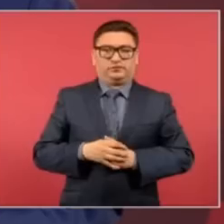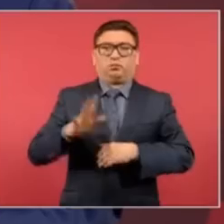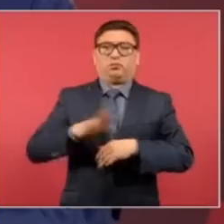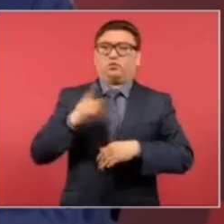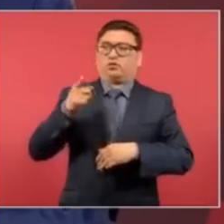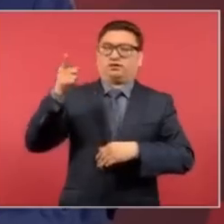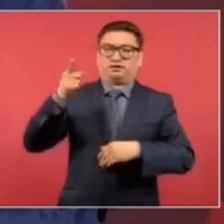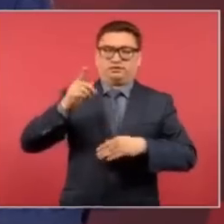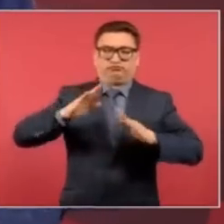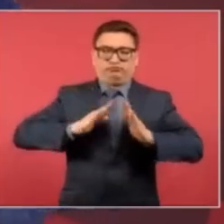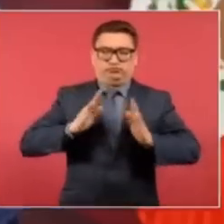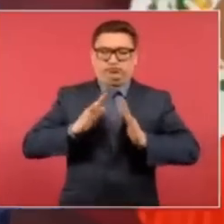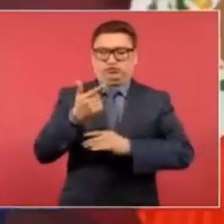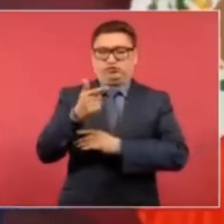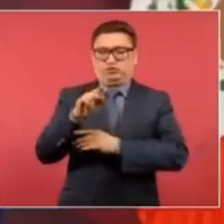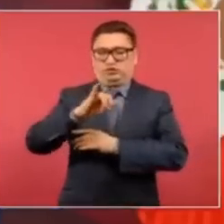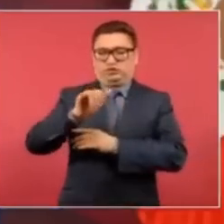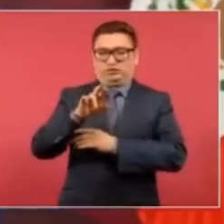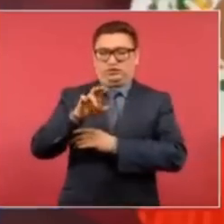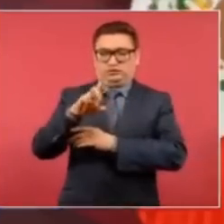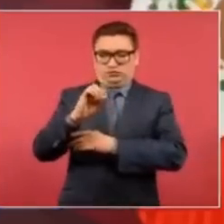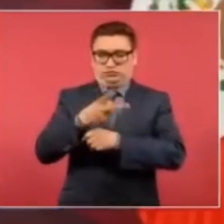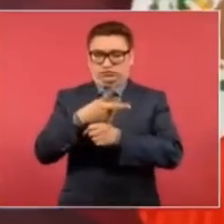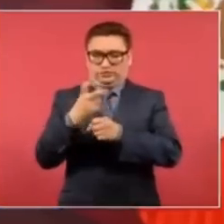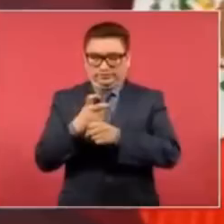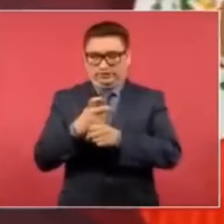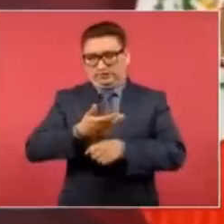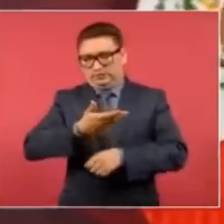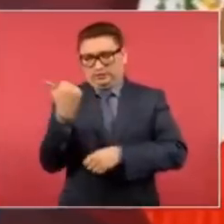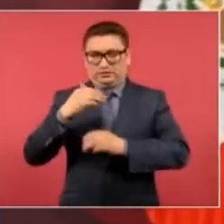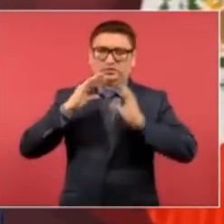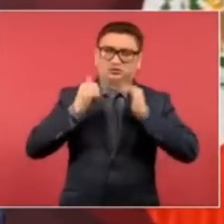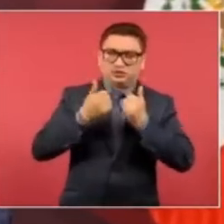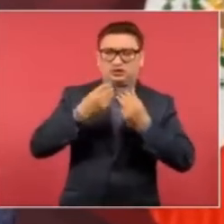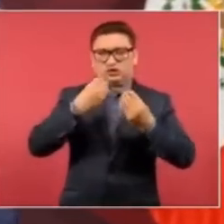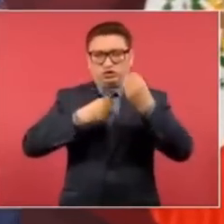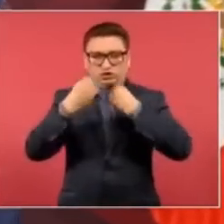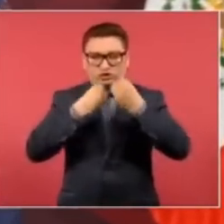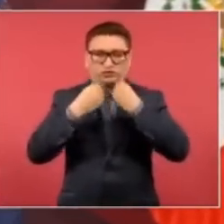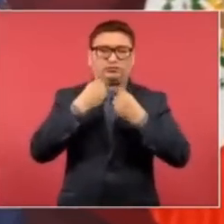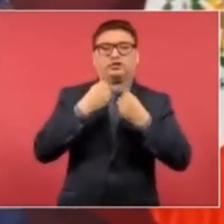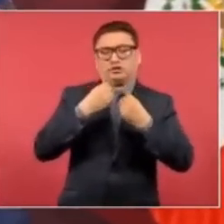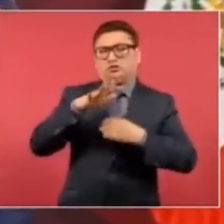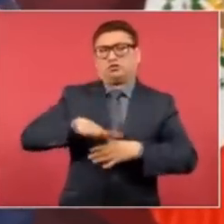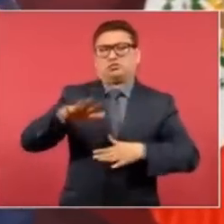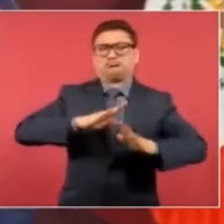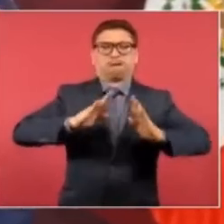militar, Guajardo, que lo invita a la hacienda a comer. Ahí estaban los